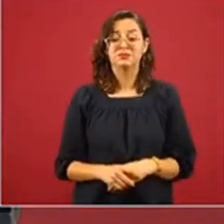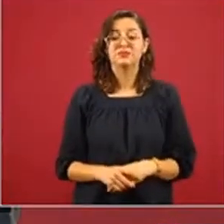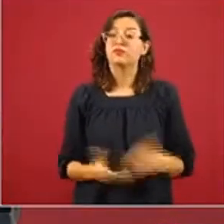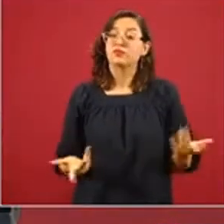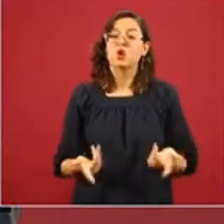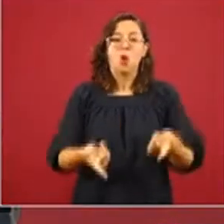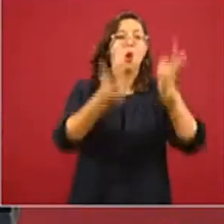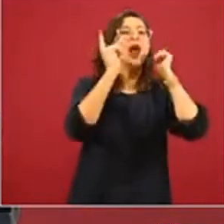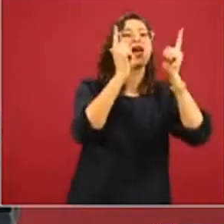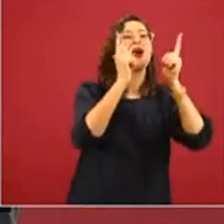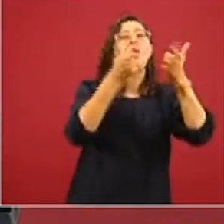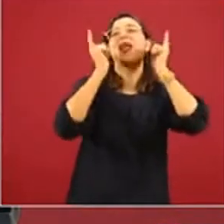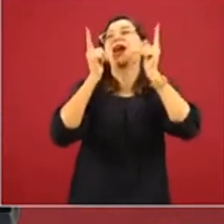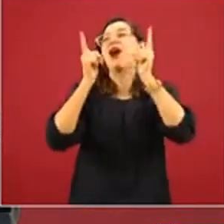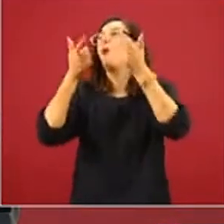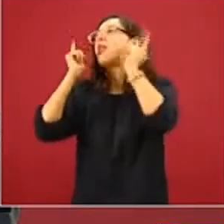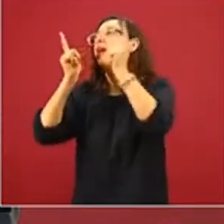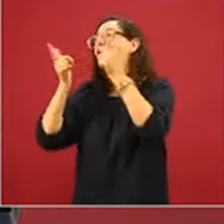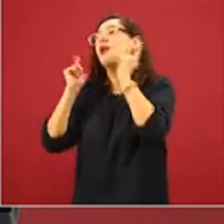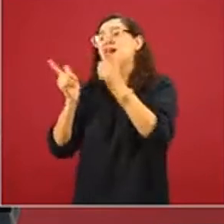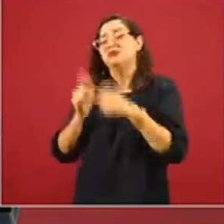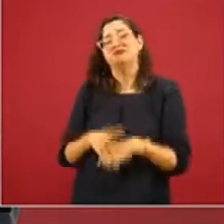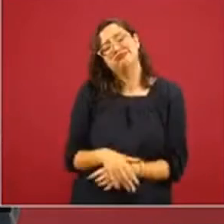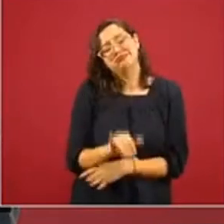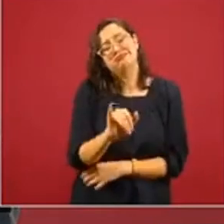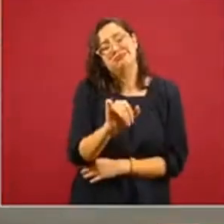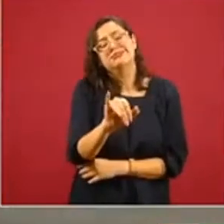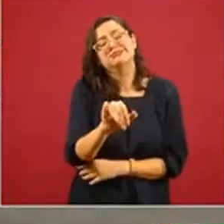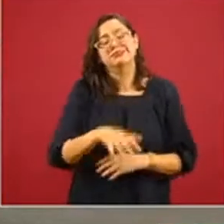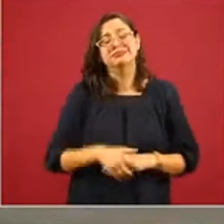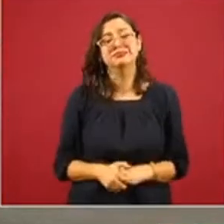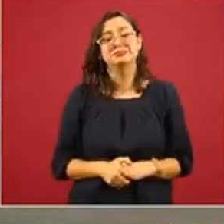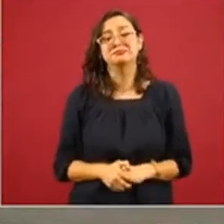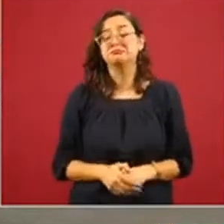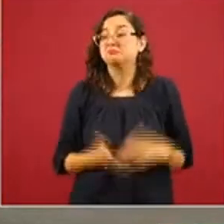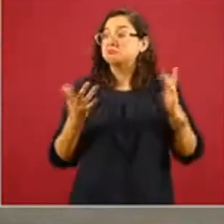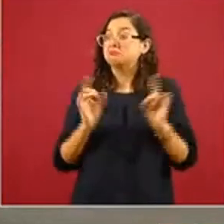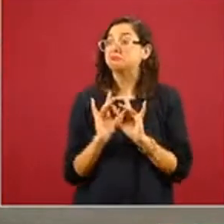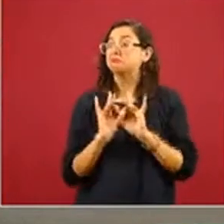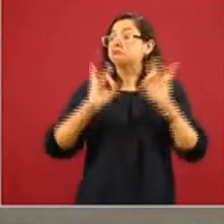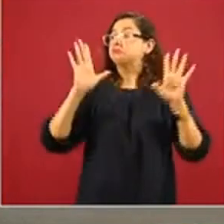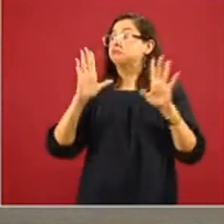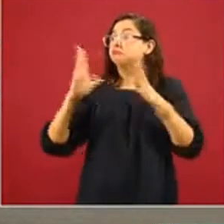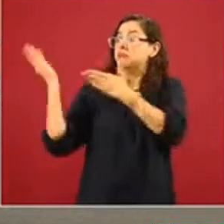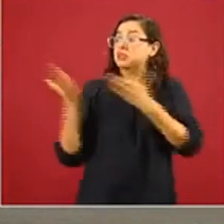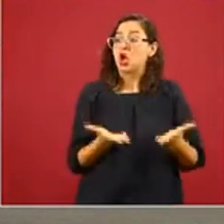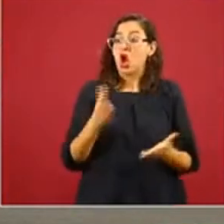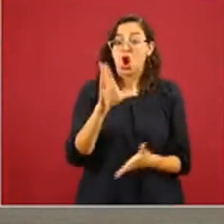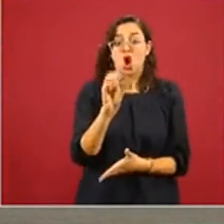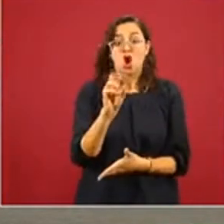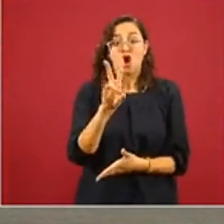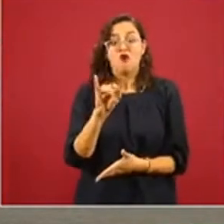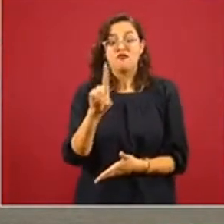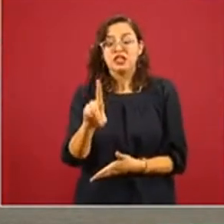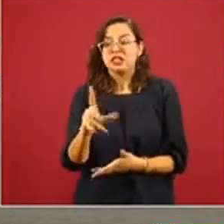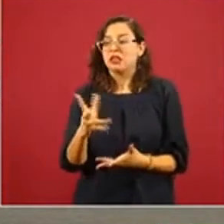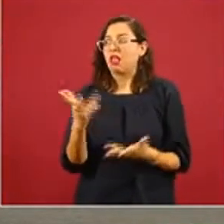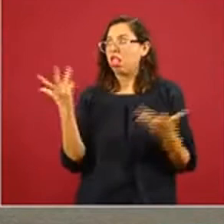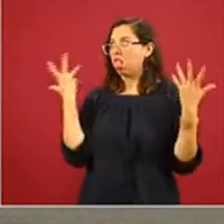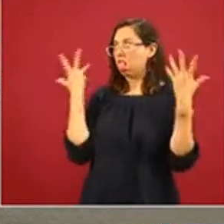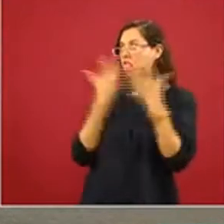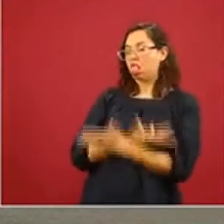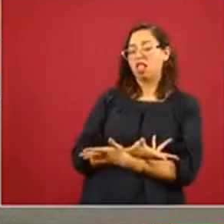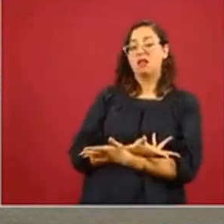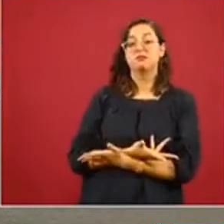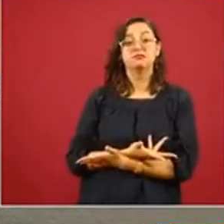Quisiéramos tener una realidad diferente. Cuando México recibe a la epidemia de COVID, la enfrenta con su